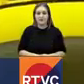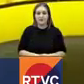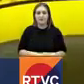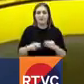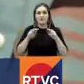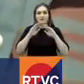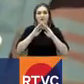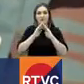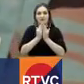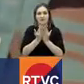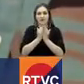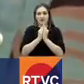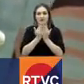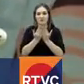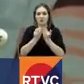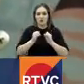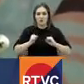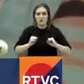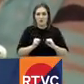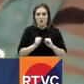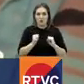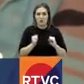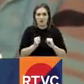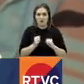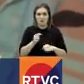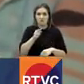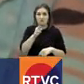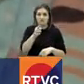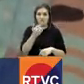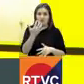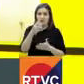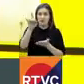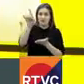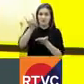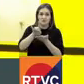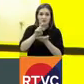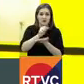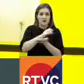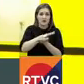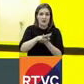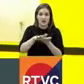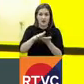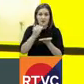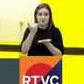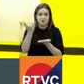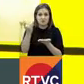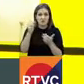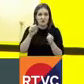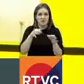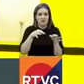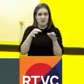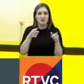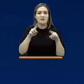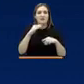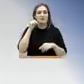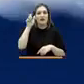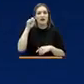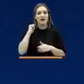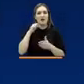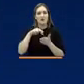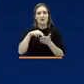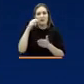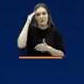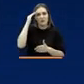de Bogotá. Hoy cómo bajar más de 150 libros gratis y hablamos con una escritora coreana.